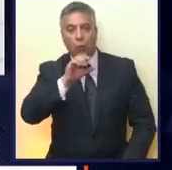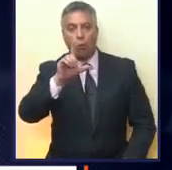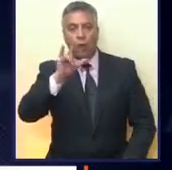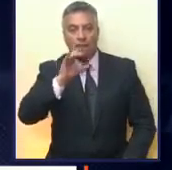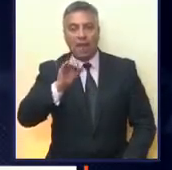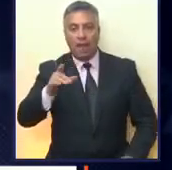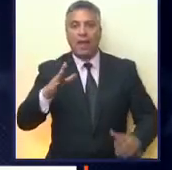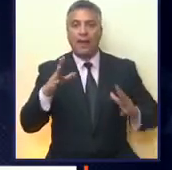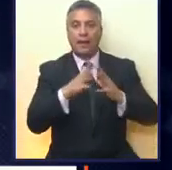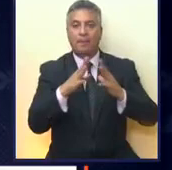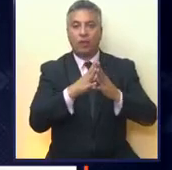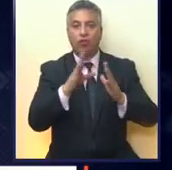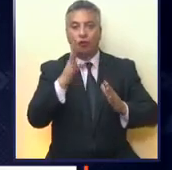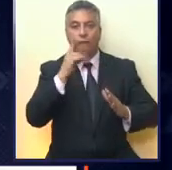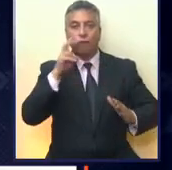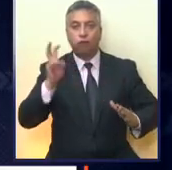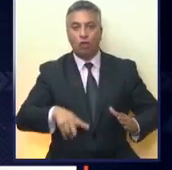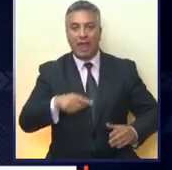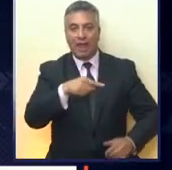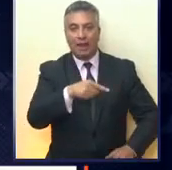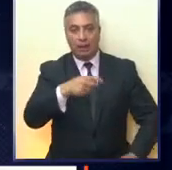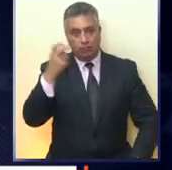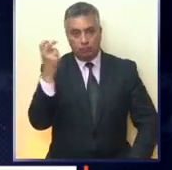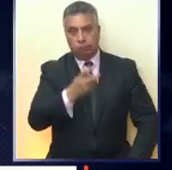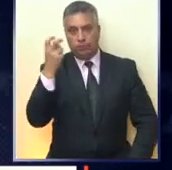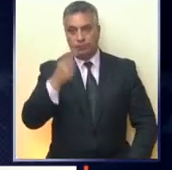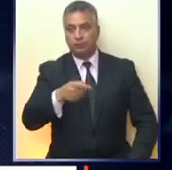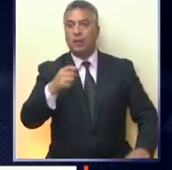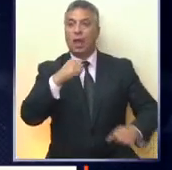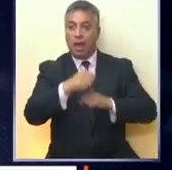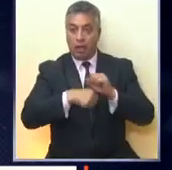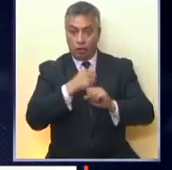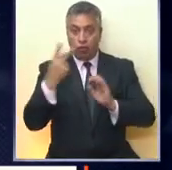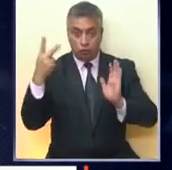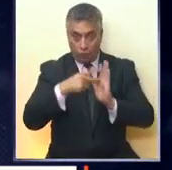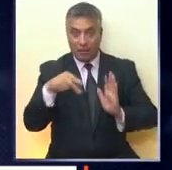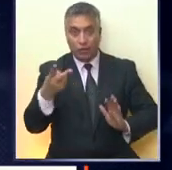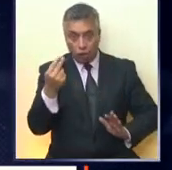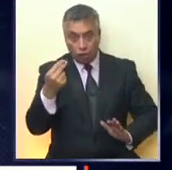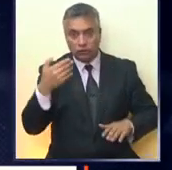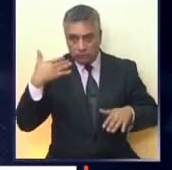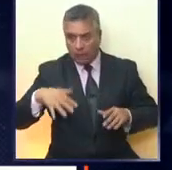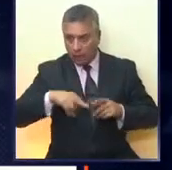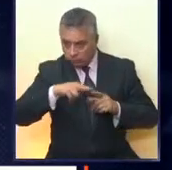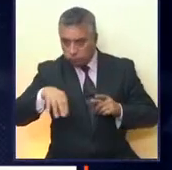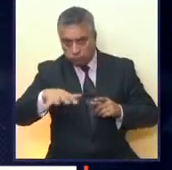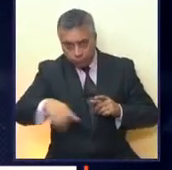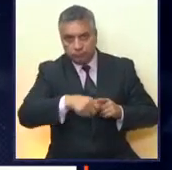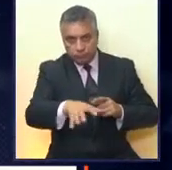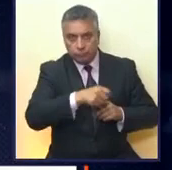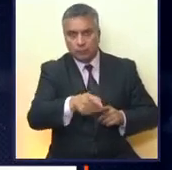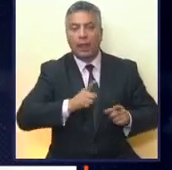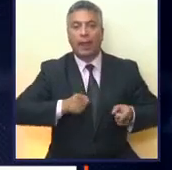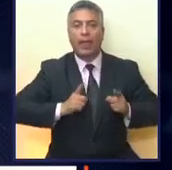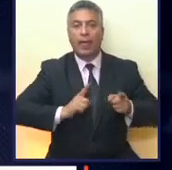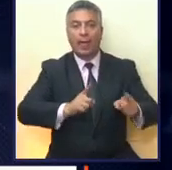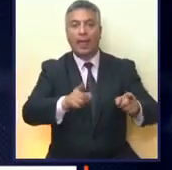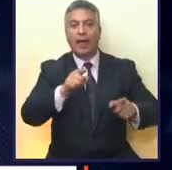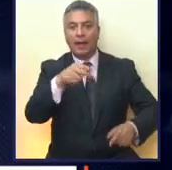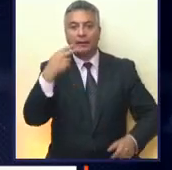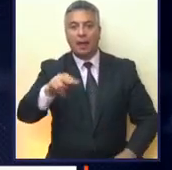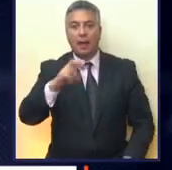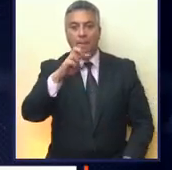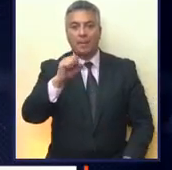en Recoleta. El año 2012 se recuperaron diversas especies pertenecientes a la Guerra del Pacífico que